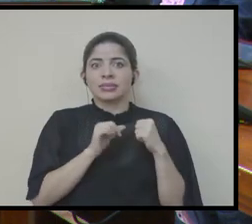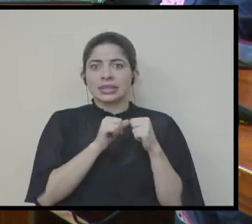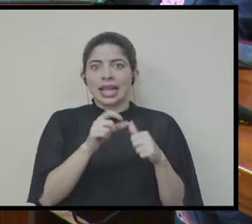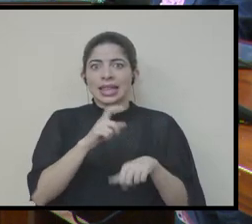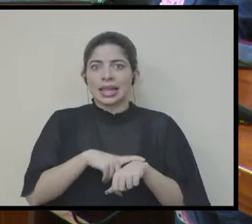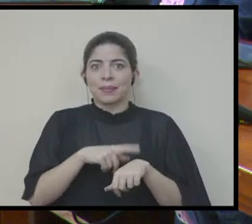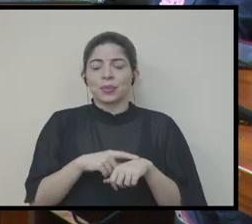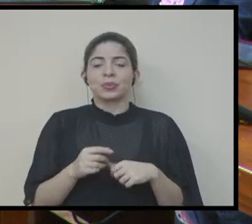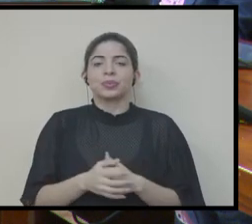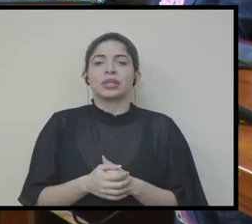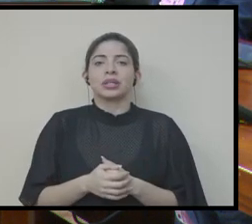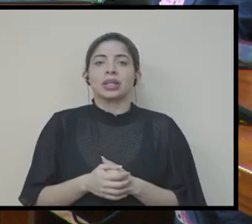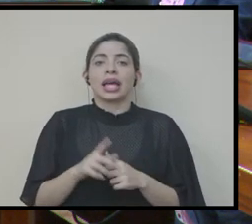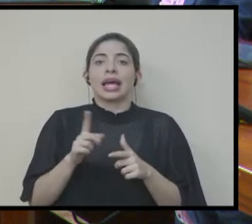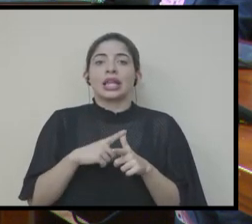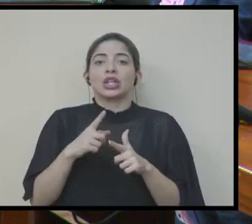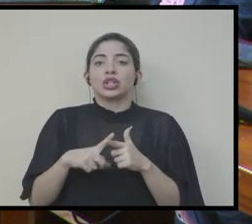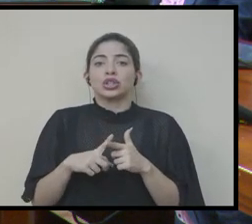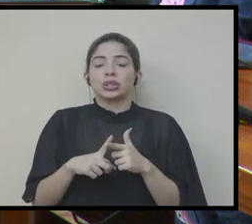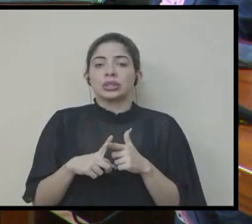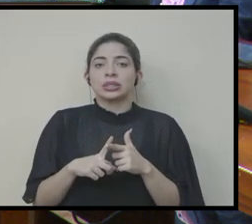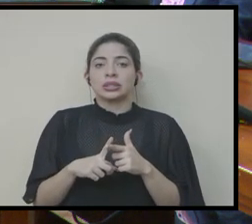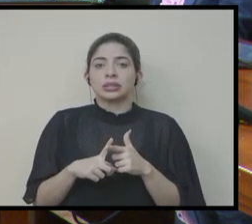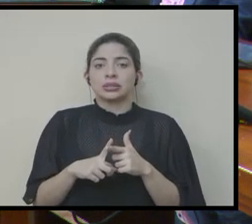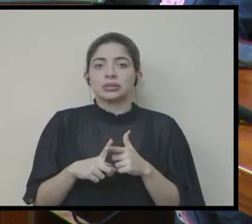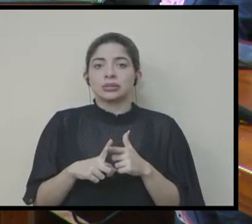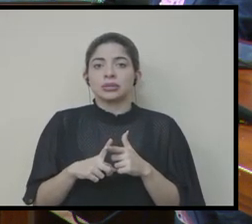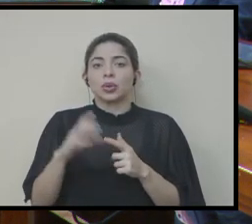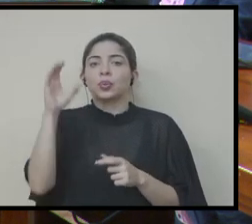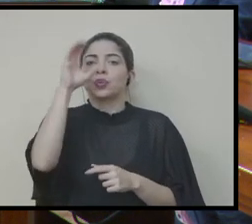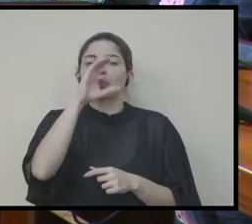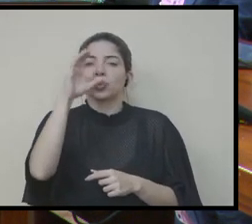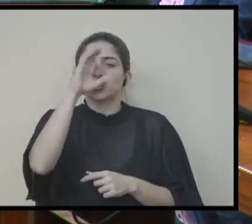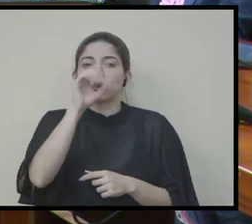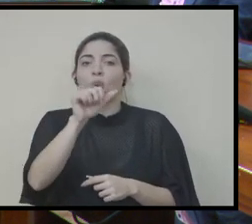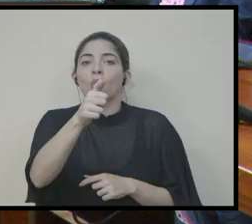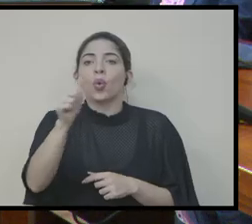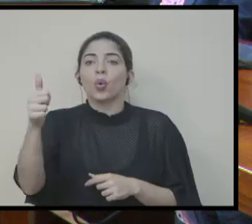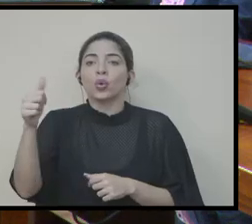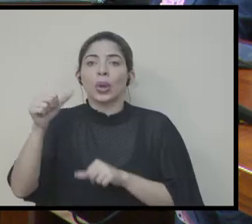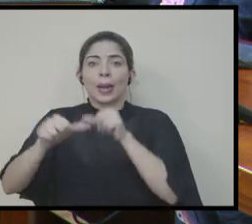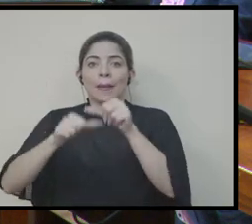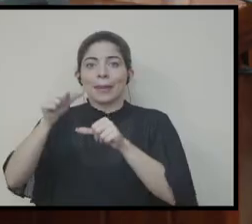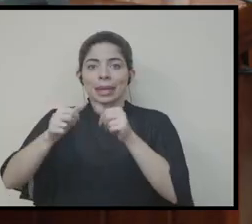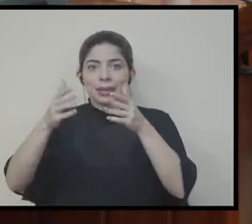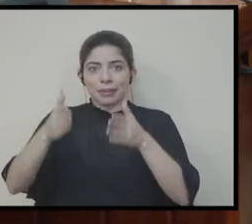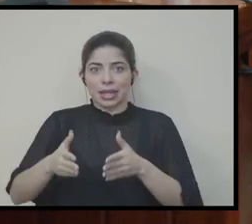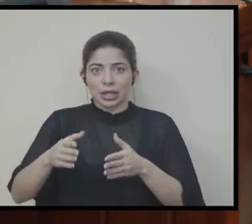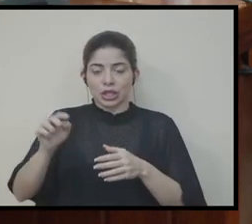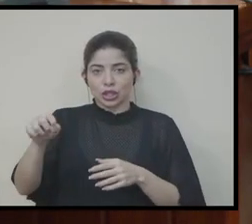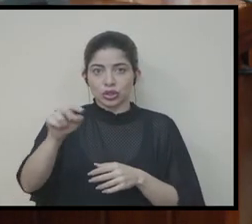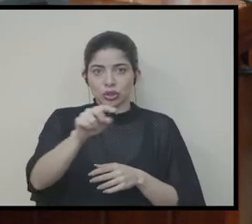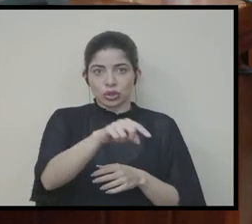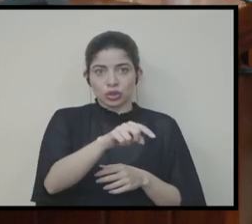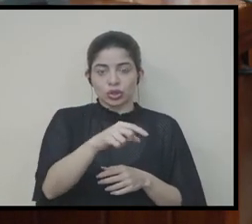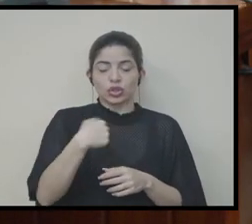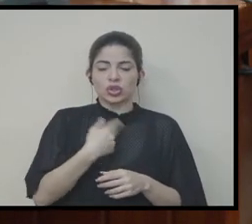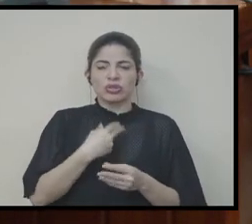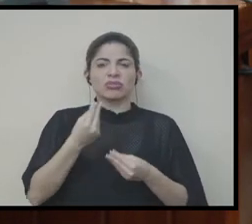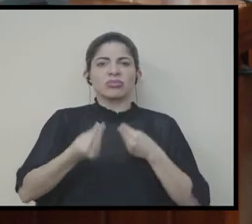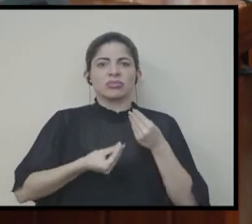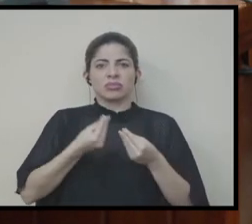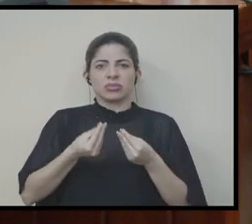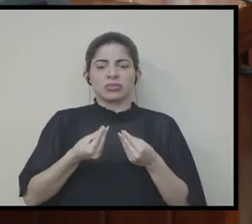tiempo. Entonces busqué otros emprendimientos y lo que hicimos